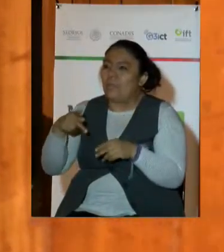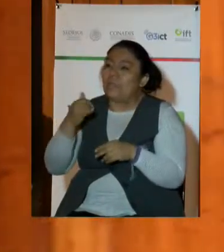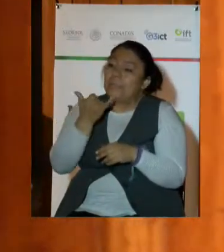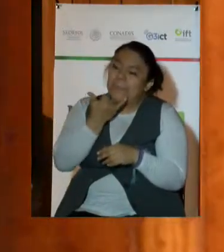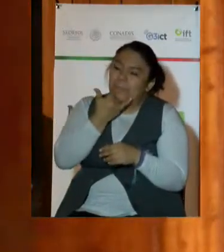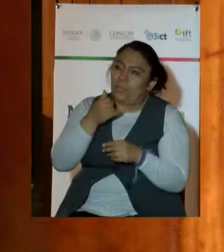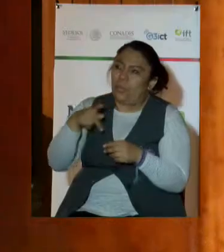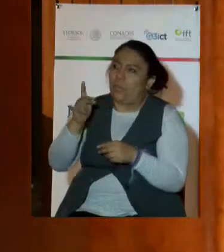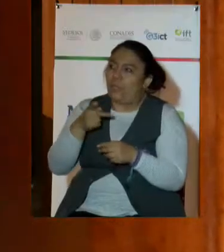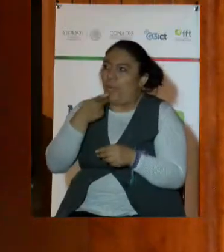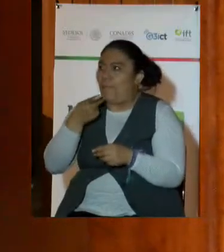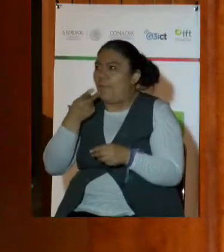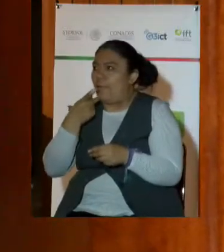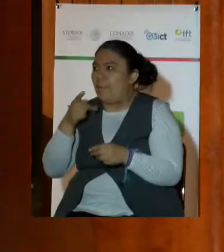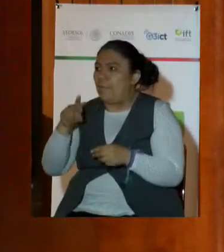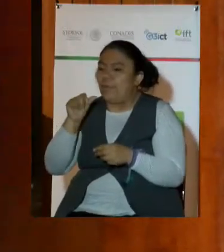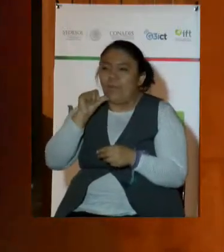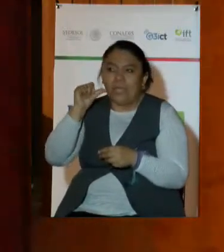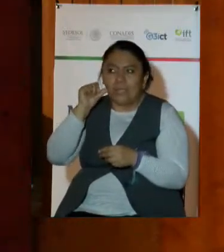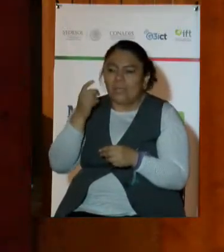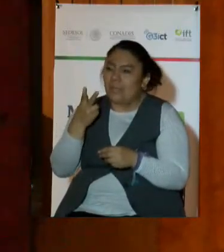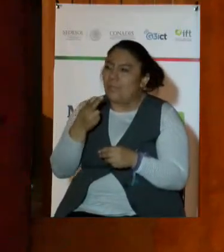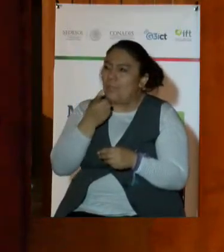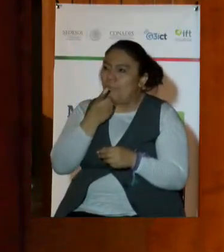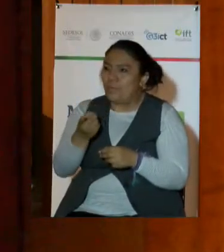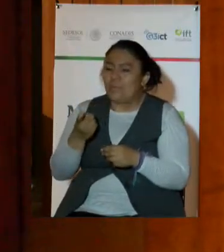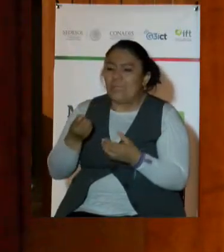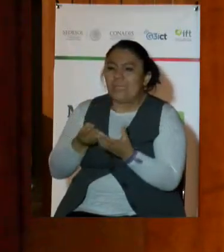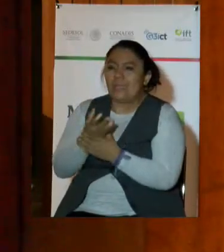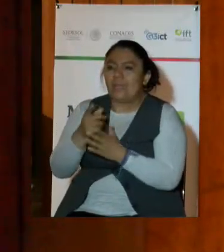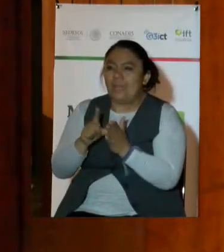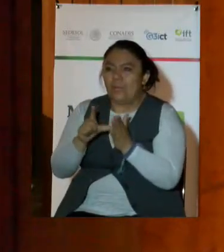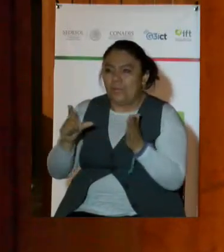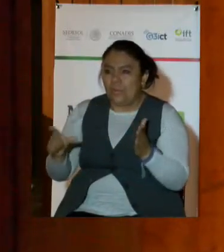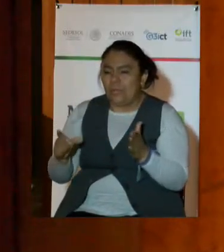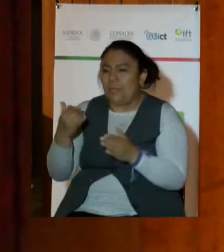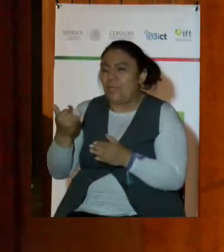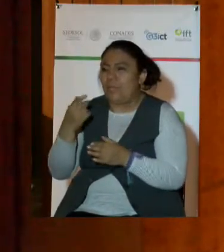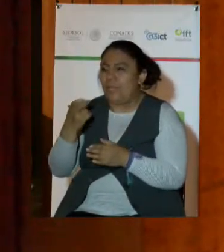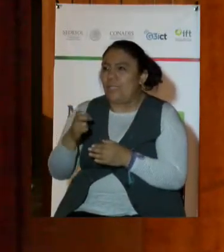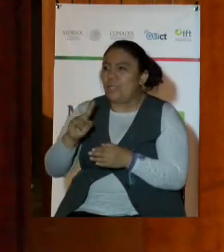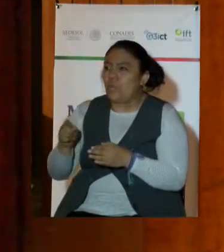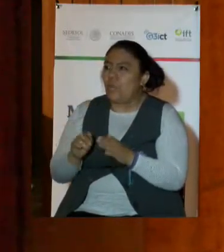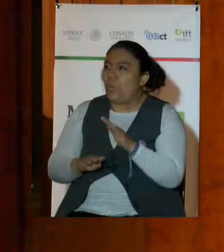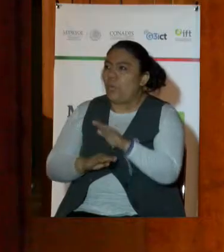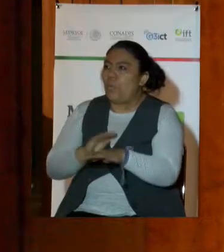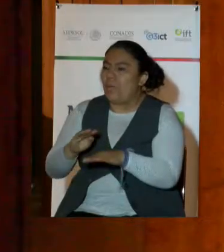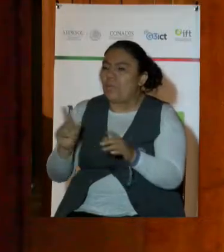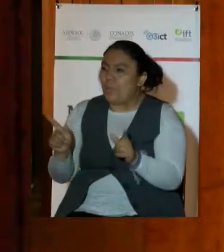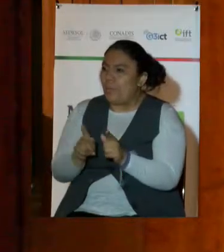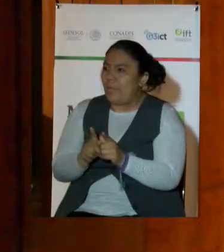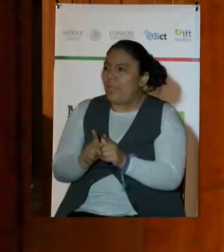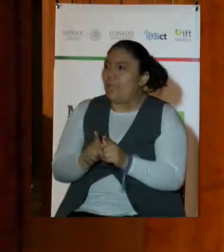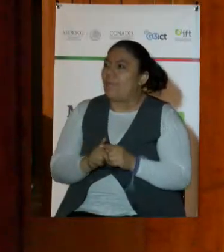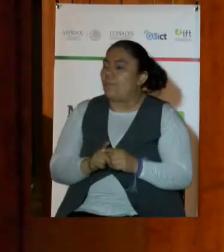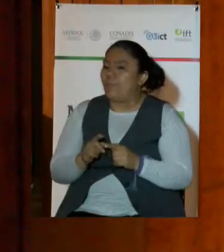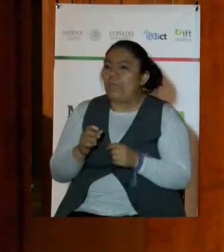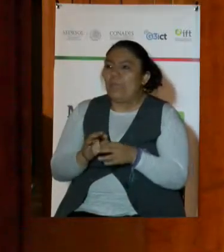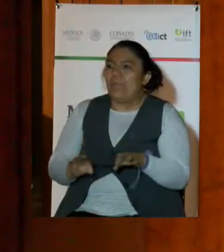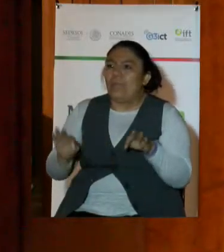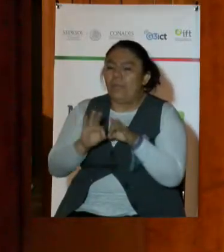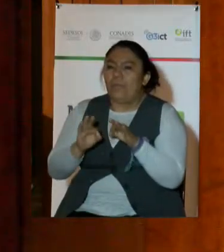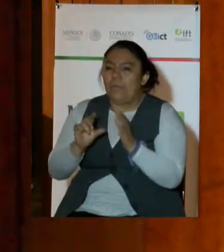hacemos un llamado a las asociaciones que el día de hoy nos acompañan para que podamos tener esta difusión ahora en el tema